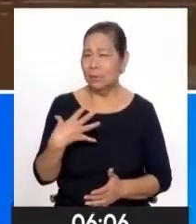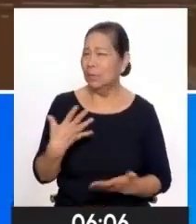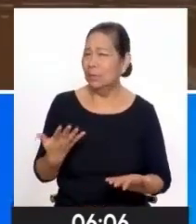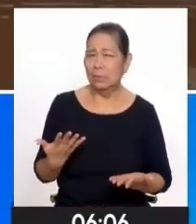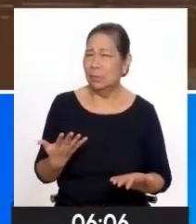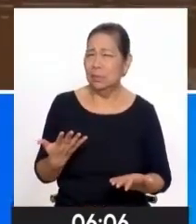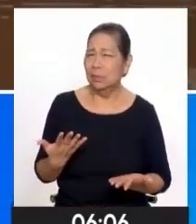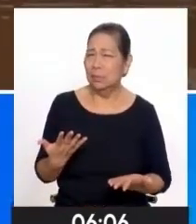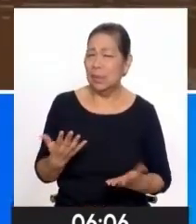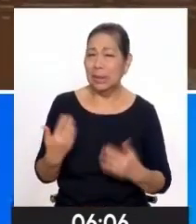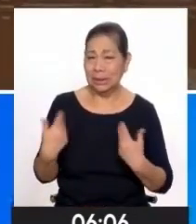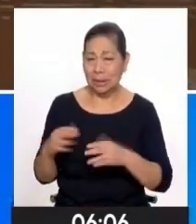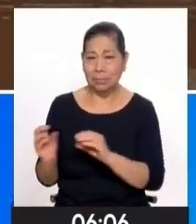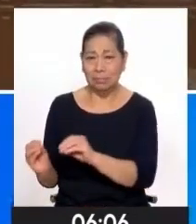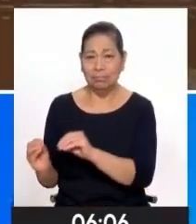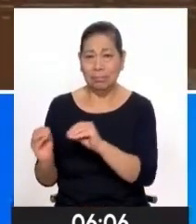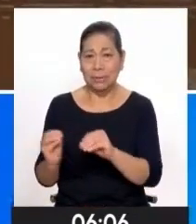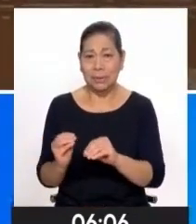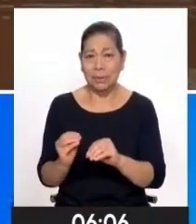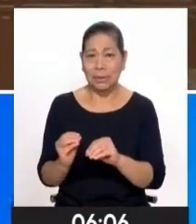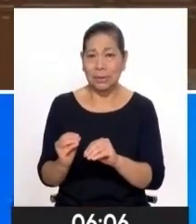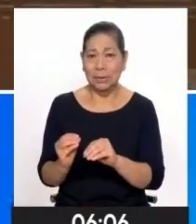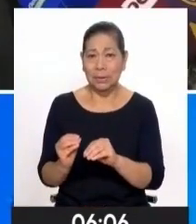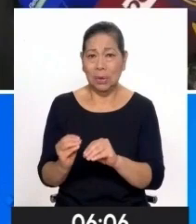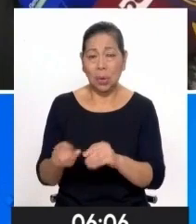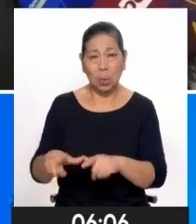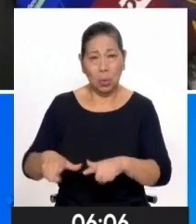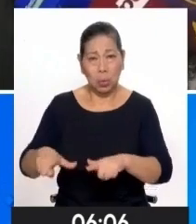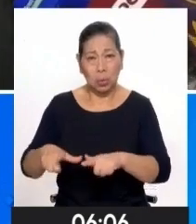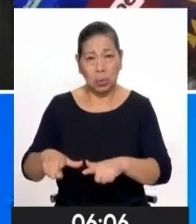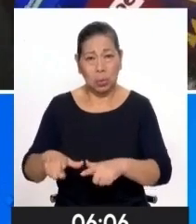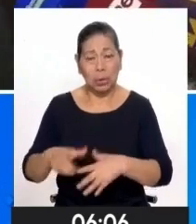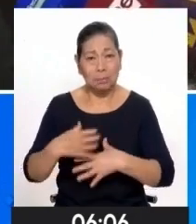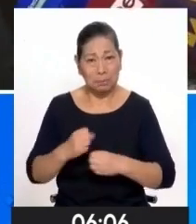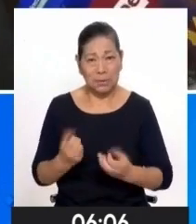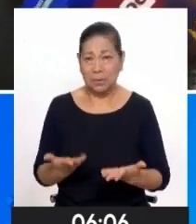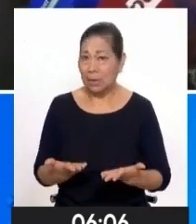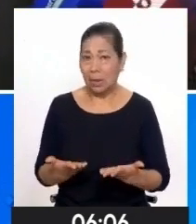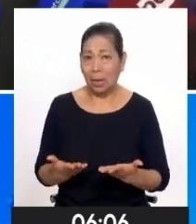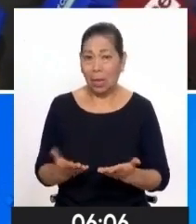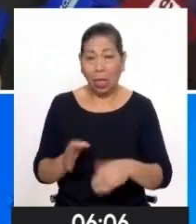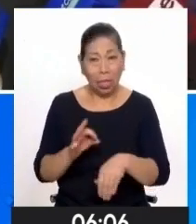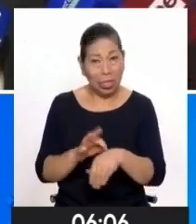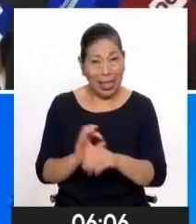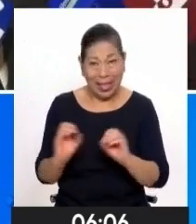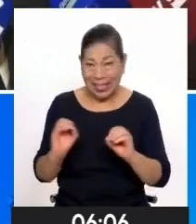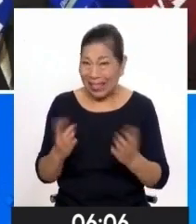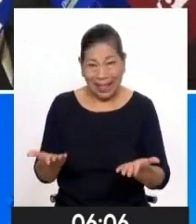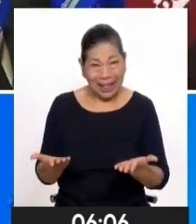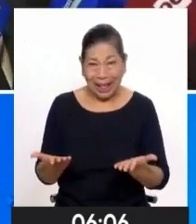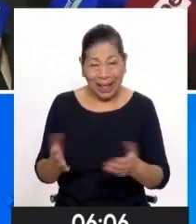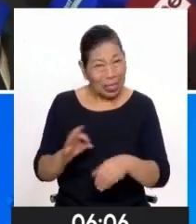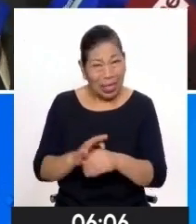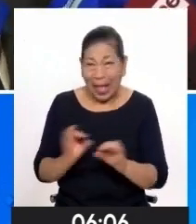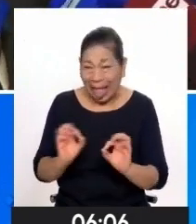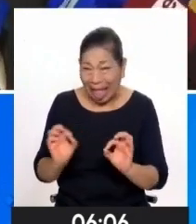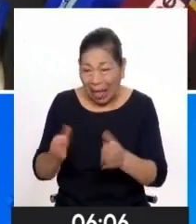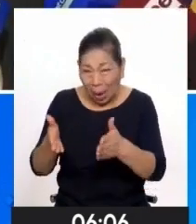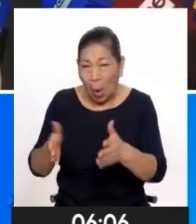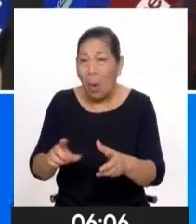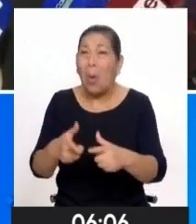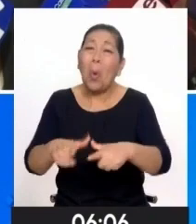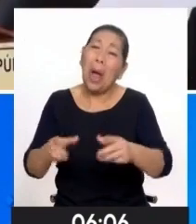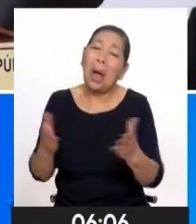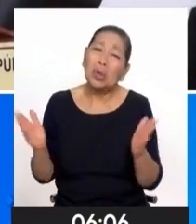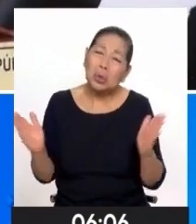Bazán se pronunciaron al respecto mis sentidas condolencias a los familiares y miembros del partido fuerza popular por la irreparable pérdida de